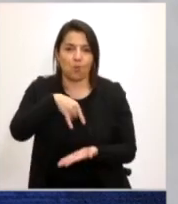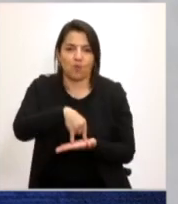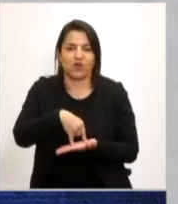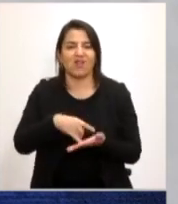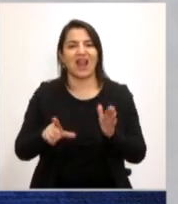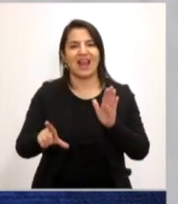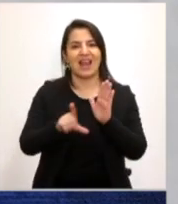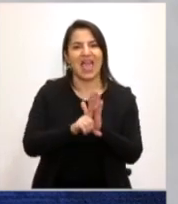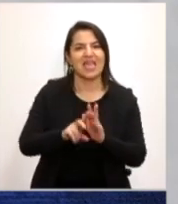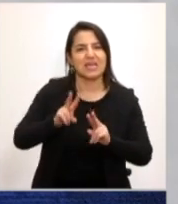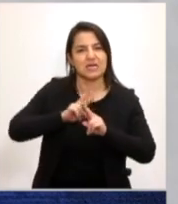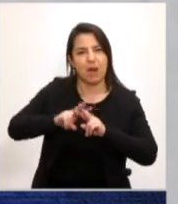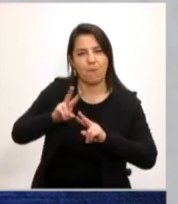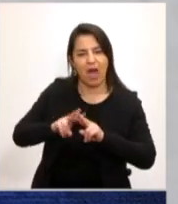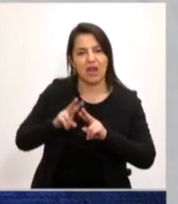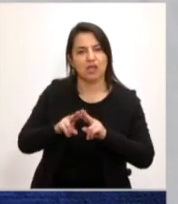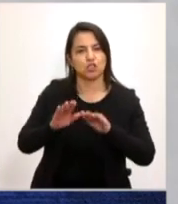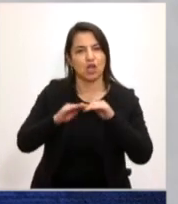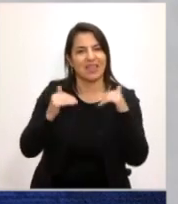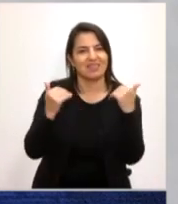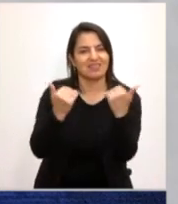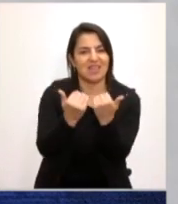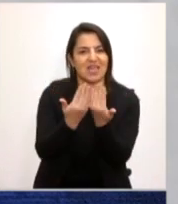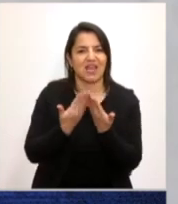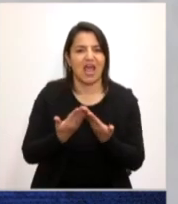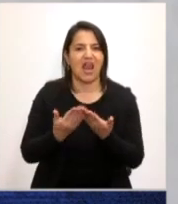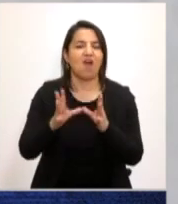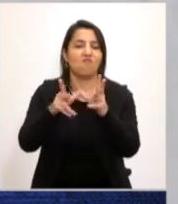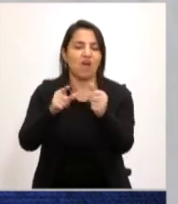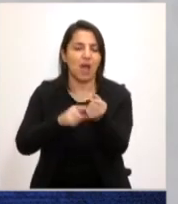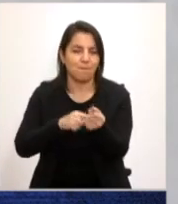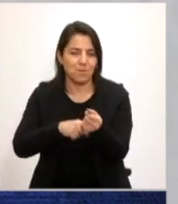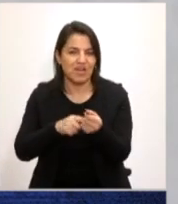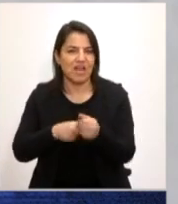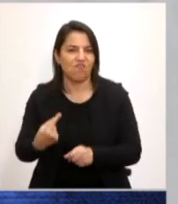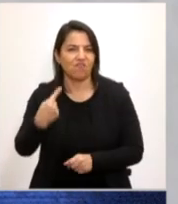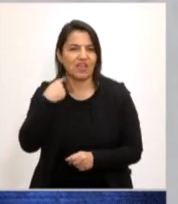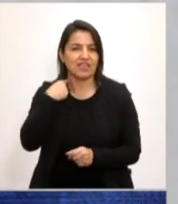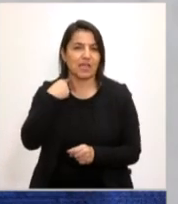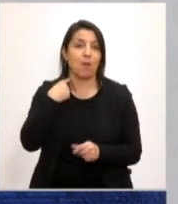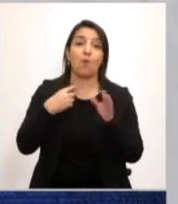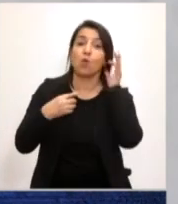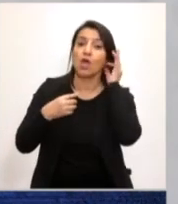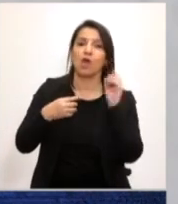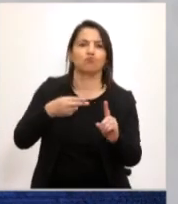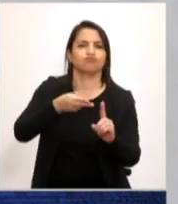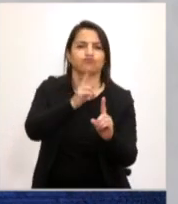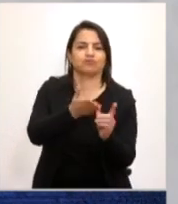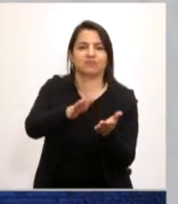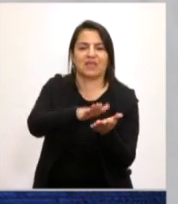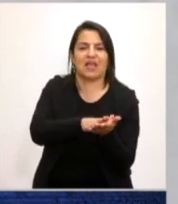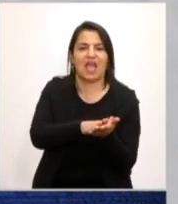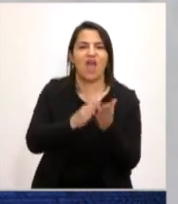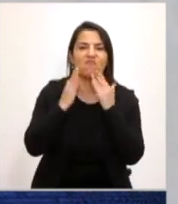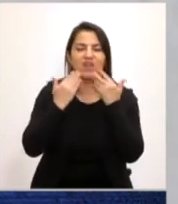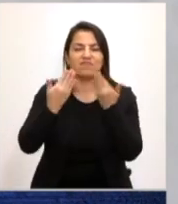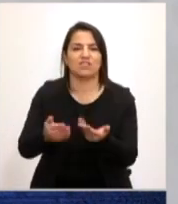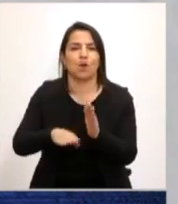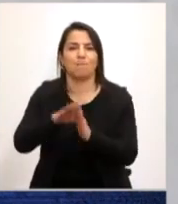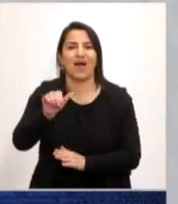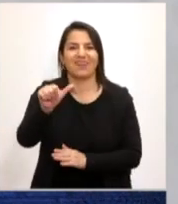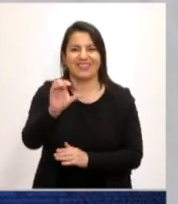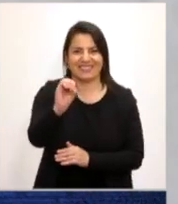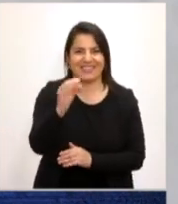de Reparación Integral para las Familias Víctimas de Femicidio, que hasta la fecha ya ha beneficiado a más de 60 niños y niñas que han